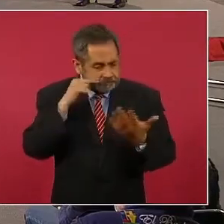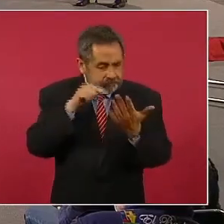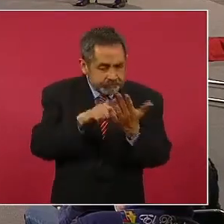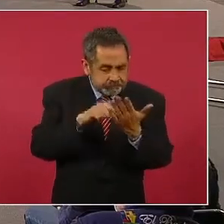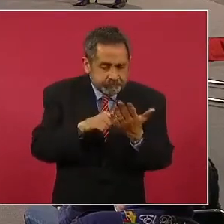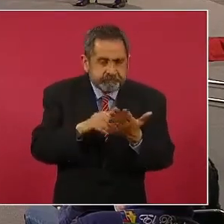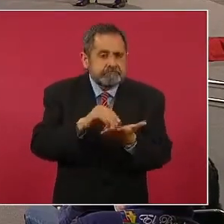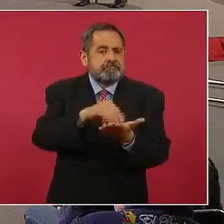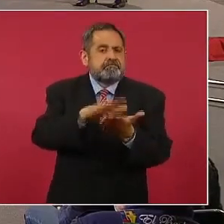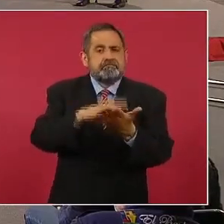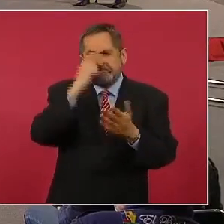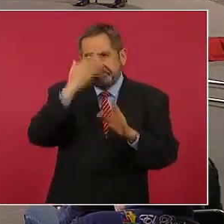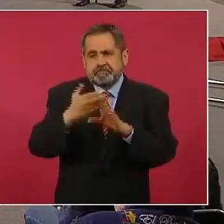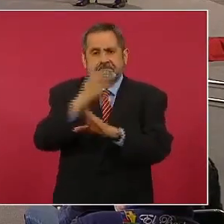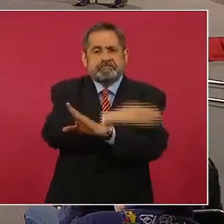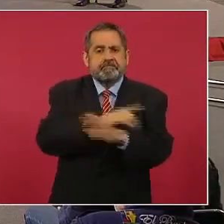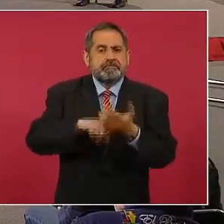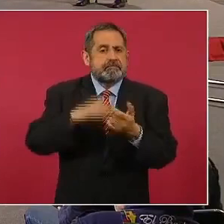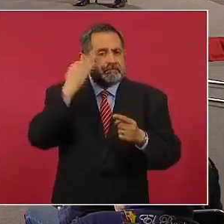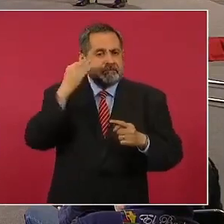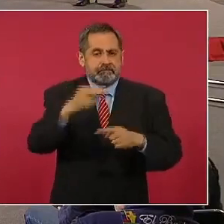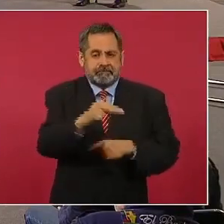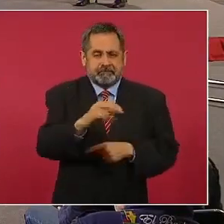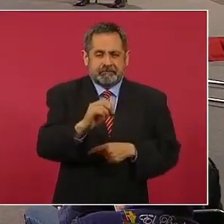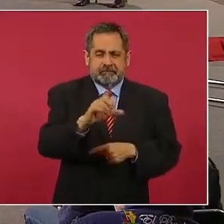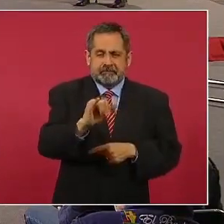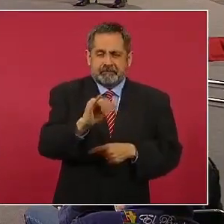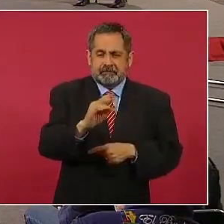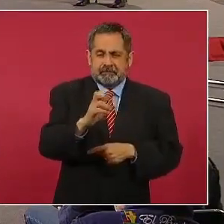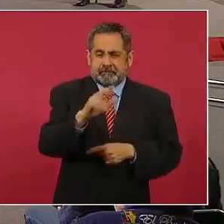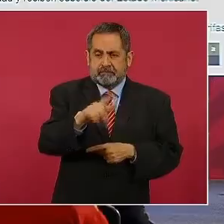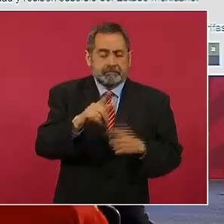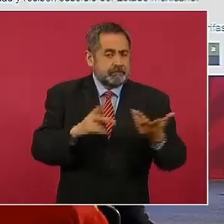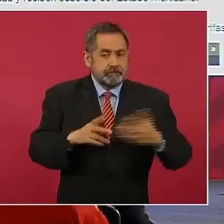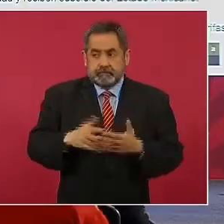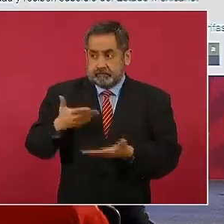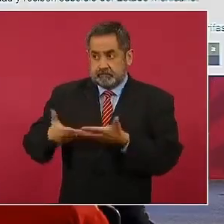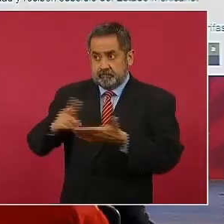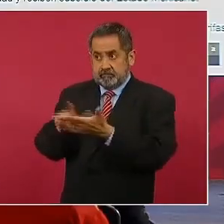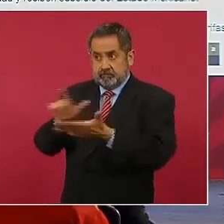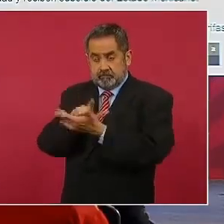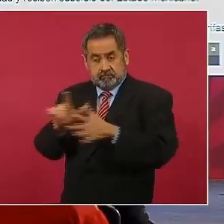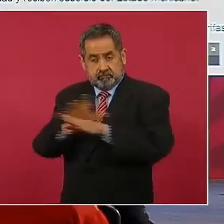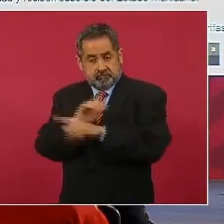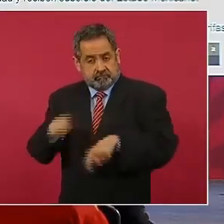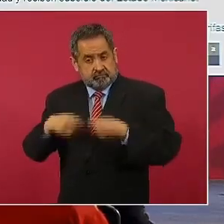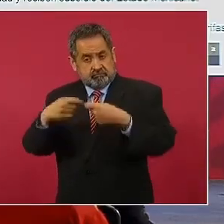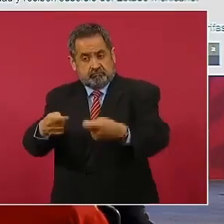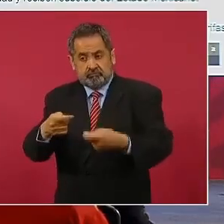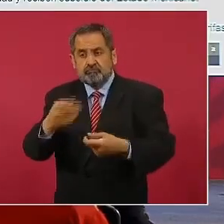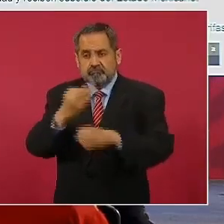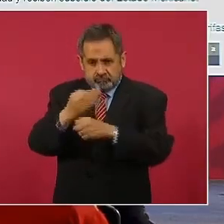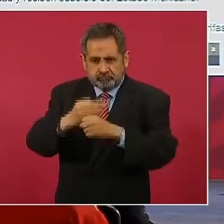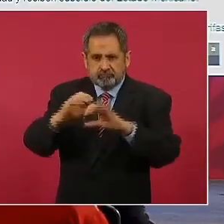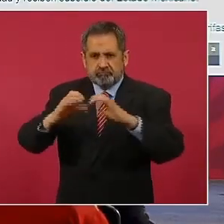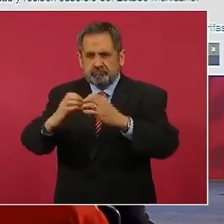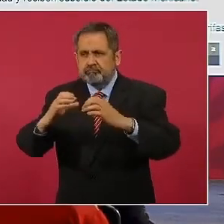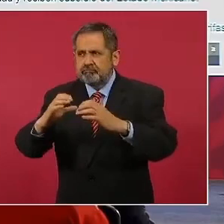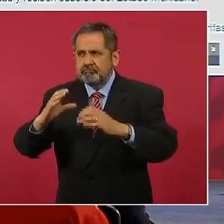se estableció con el neoliberalismo y que la reforma del señor presidente enviada ya al Congreso y que se está